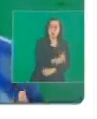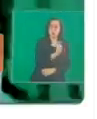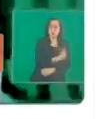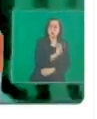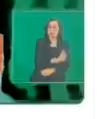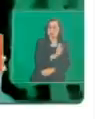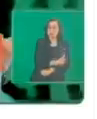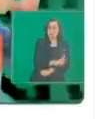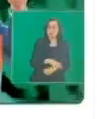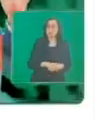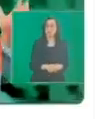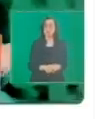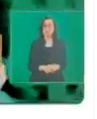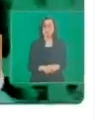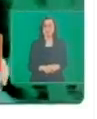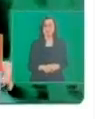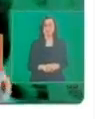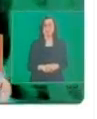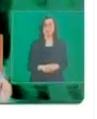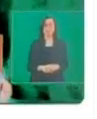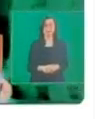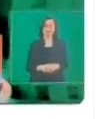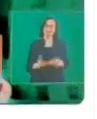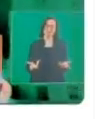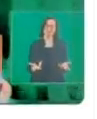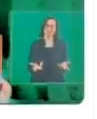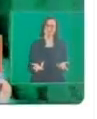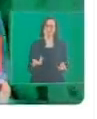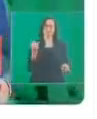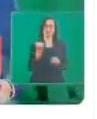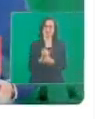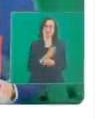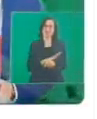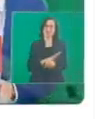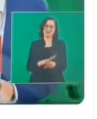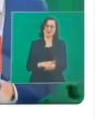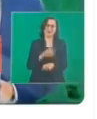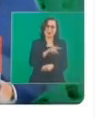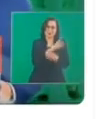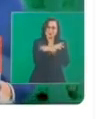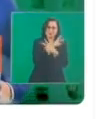Vadillo planteó que eso sí no podría sostenerlo,